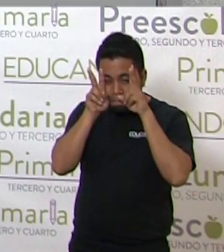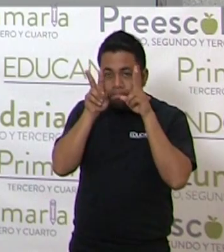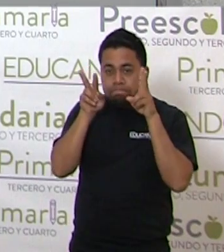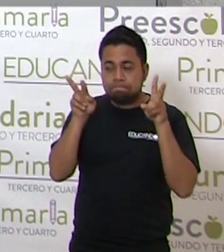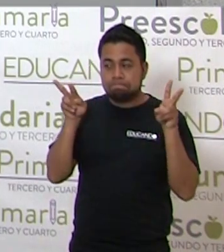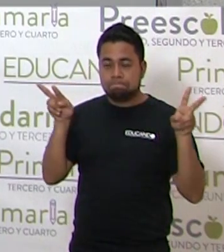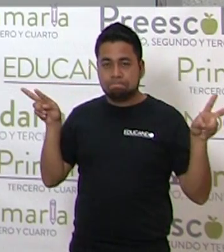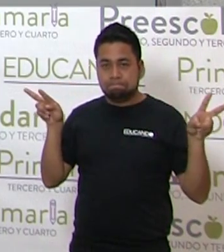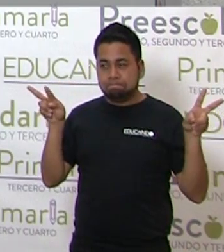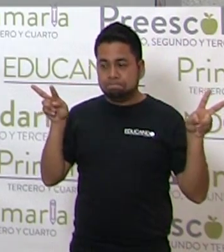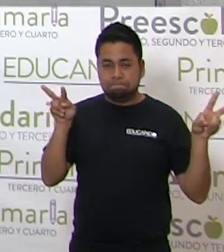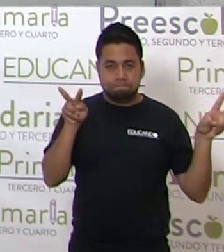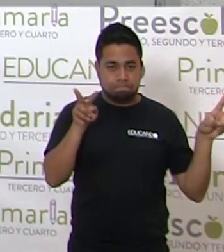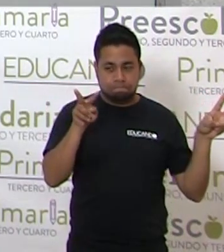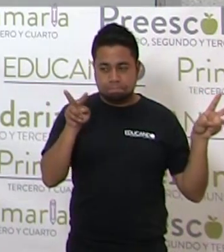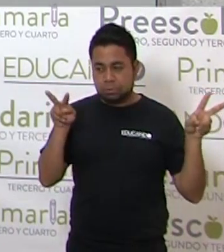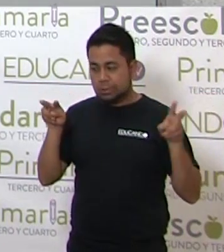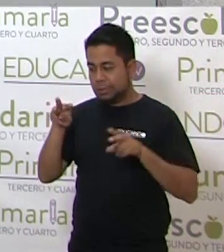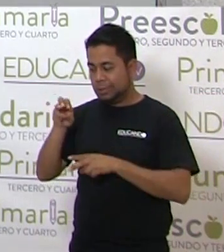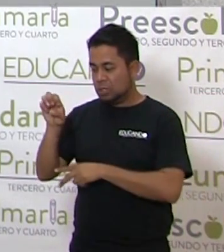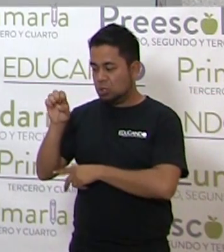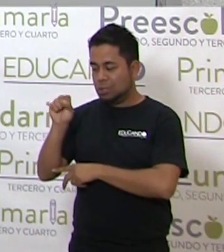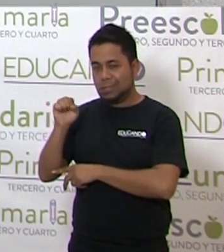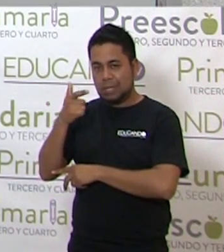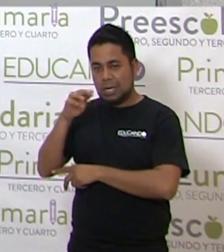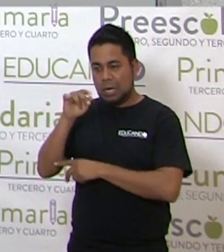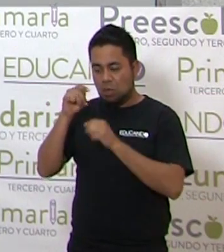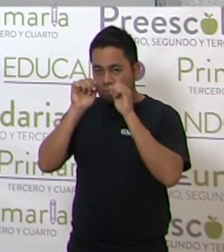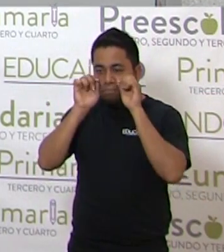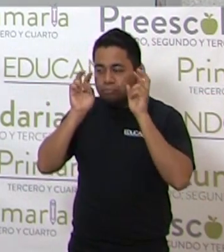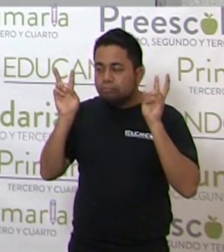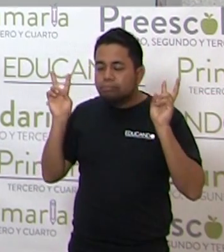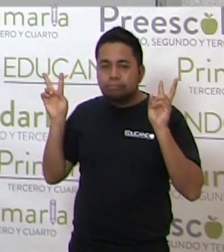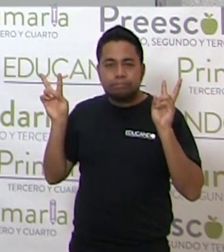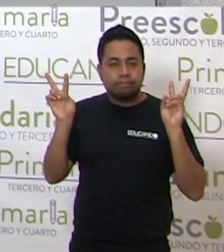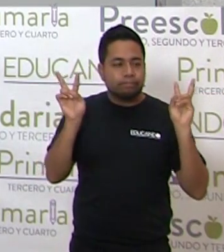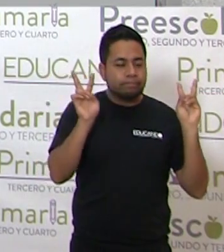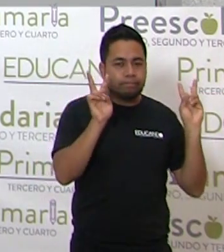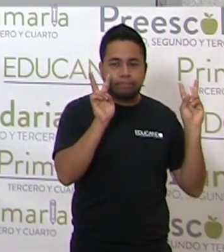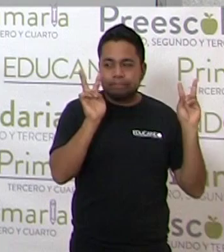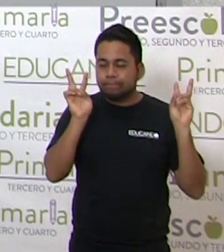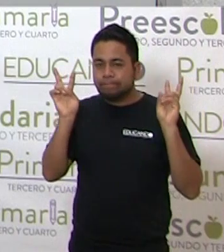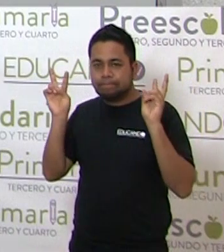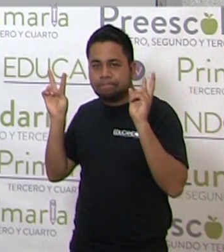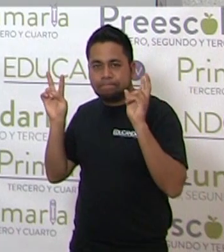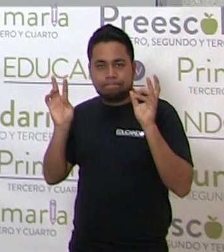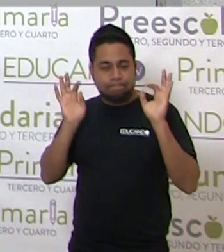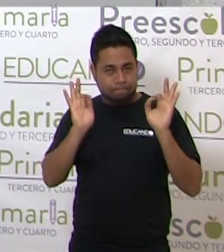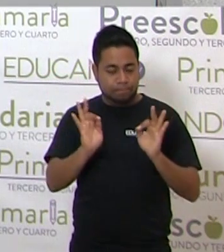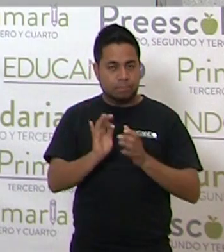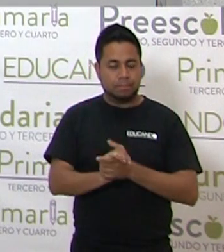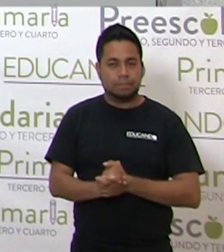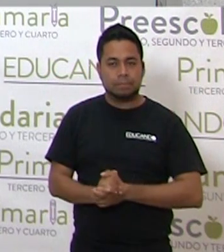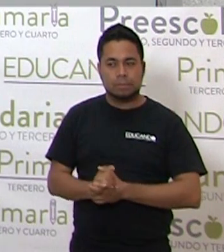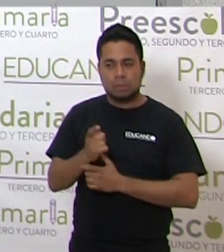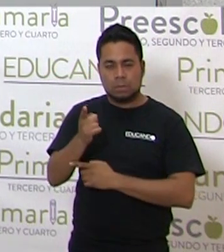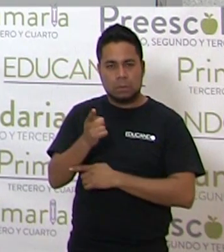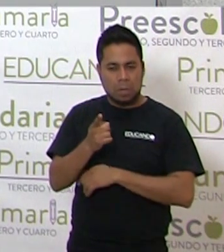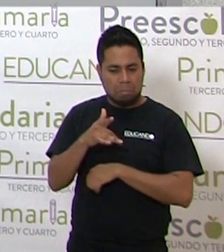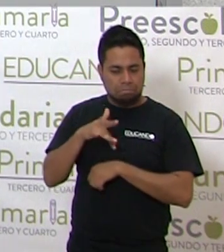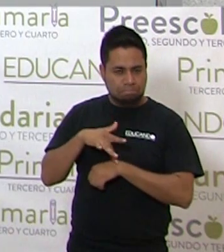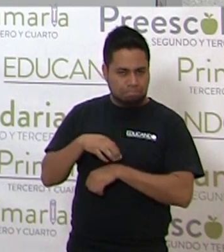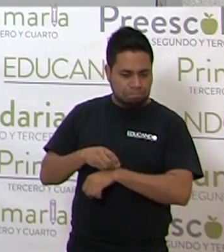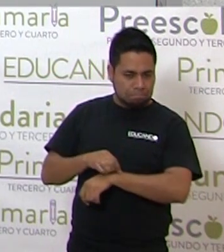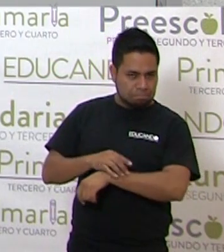casi 360 grados, contempla el horizonte. Su sentido del tacto